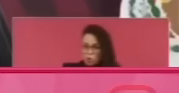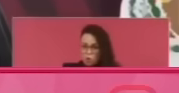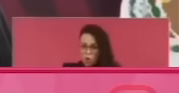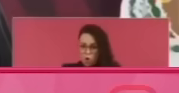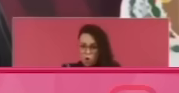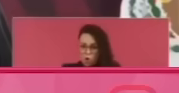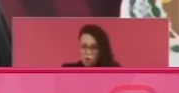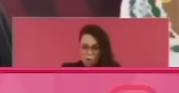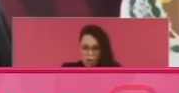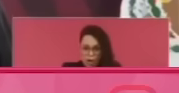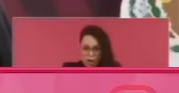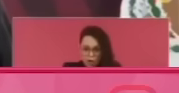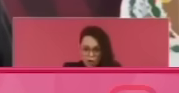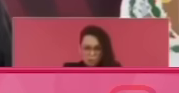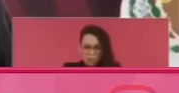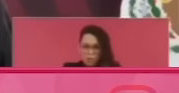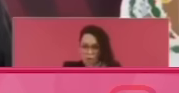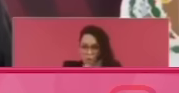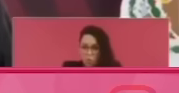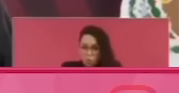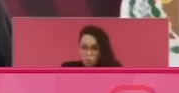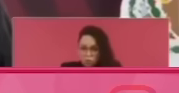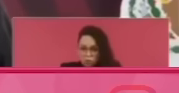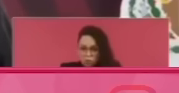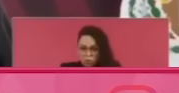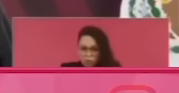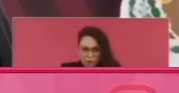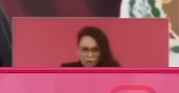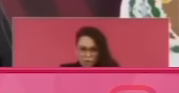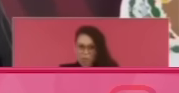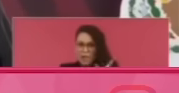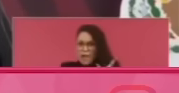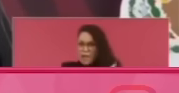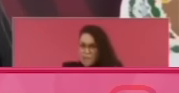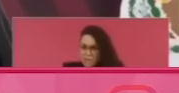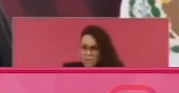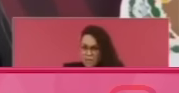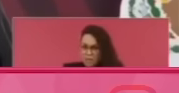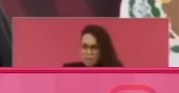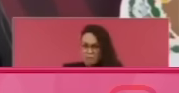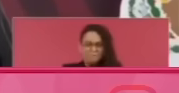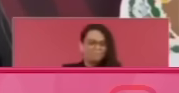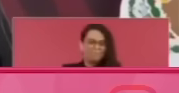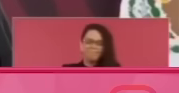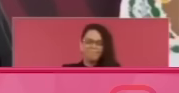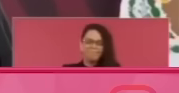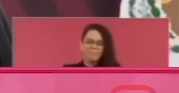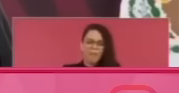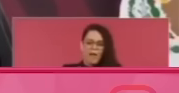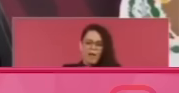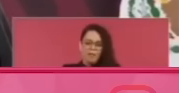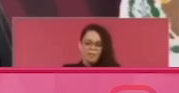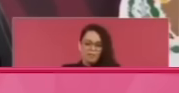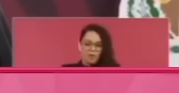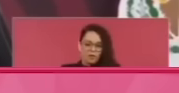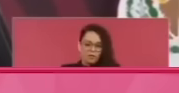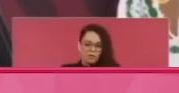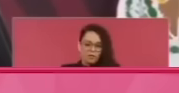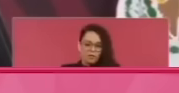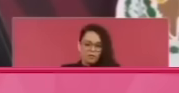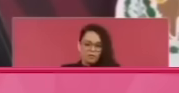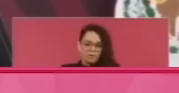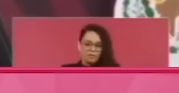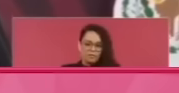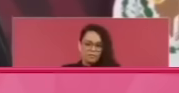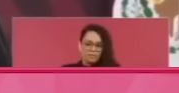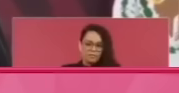dejar o dejará en libertad totalmente a Israel Vallarta después de 18 años de